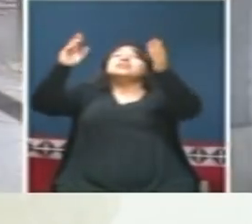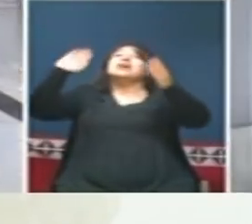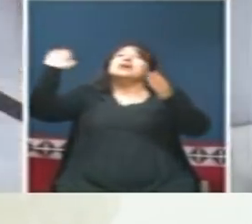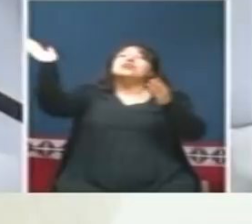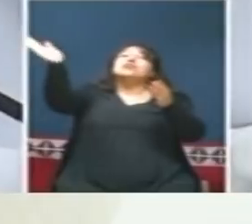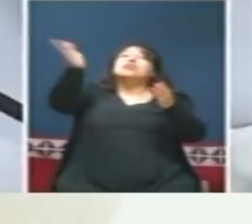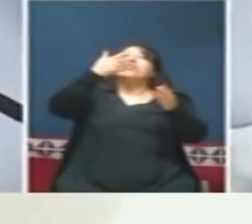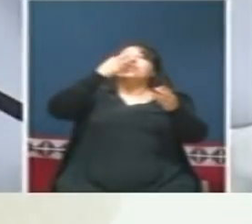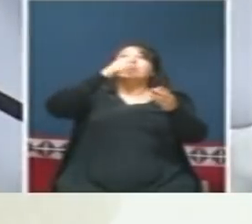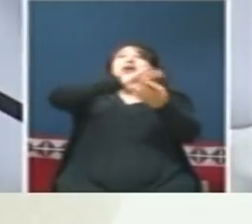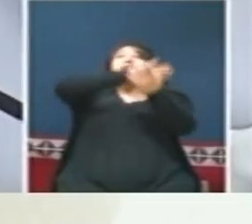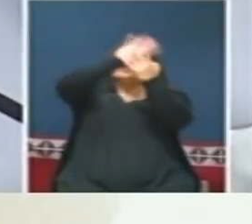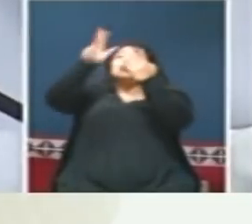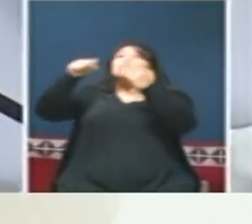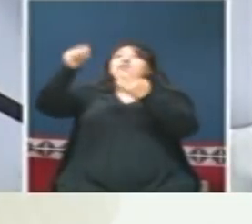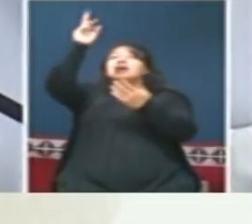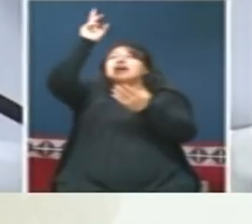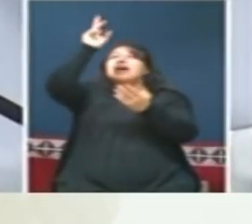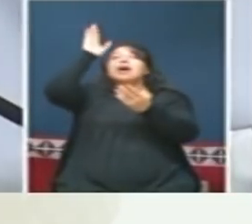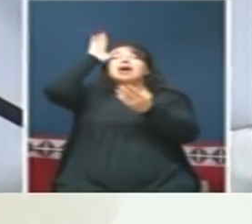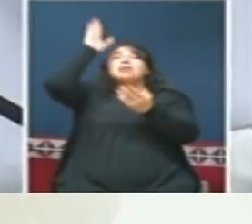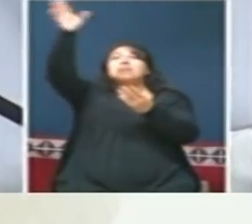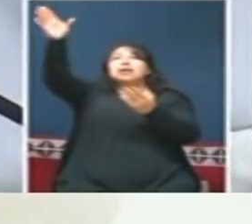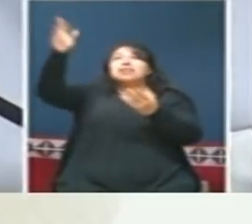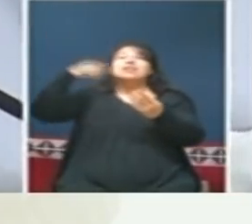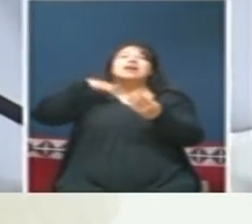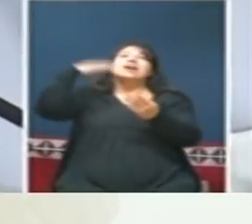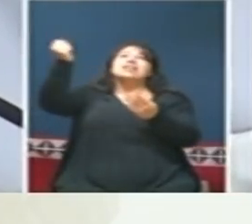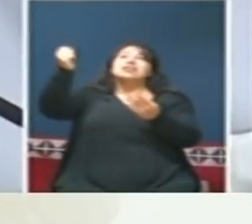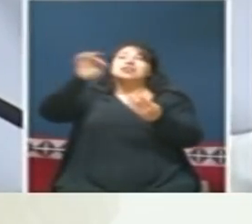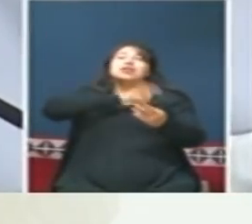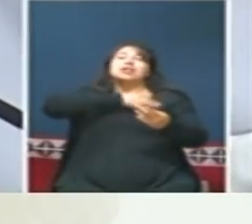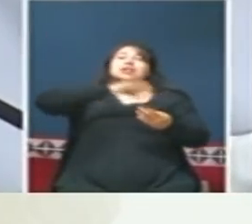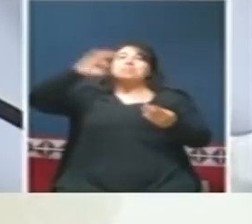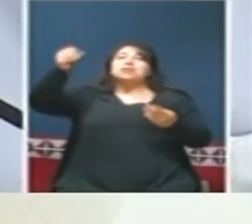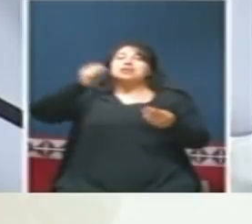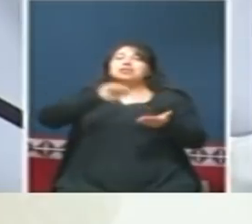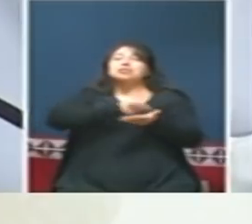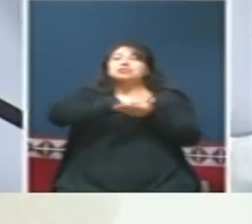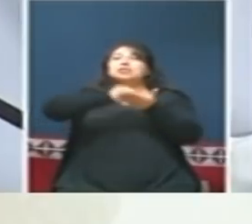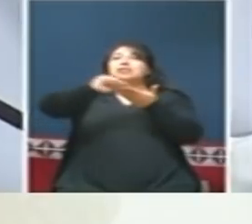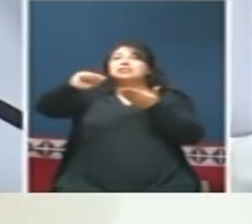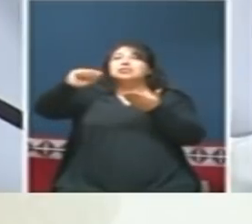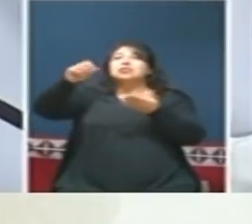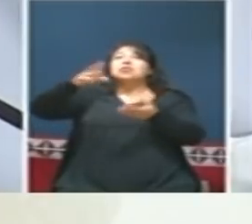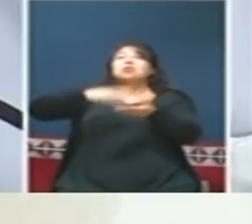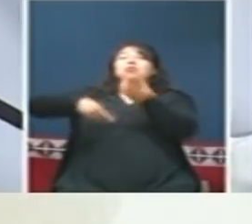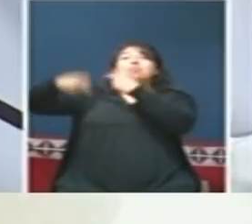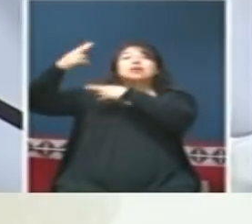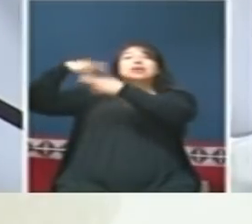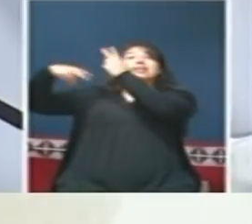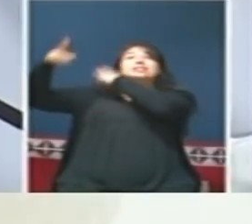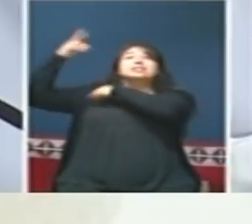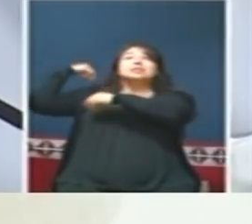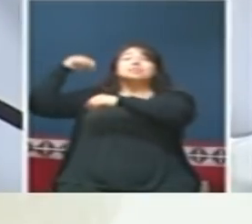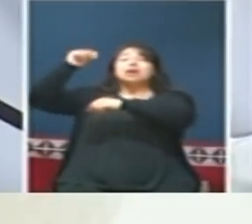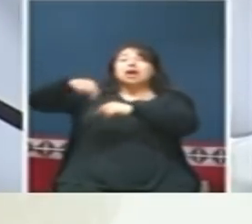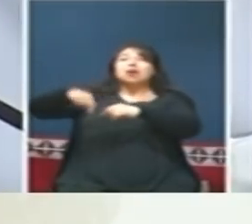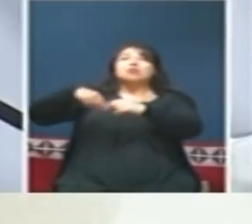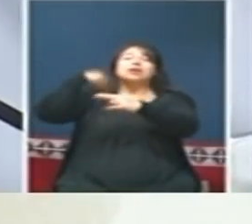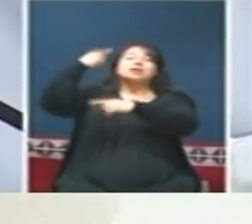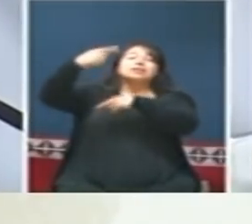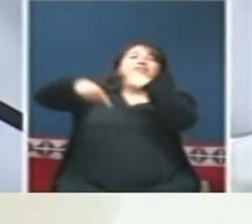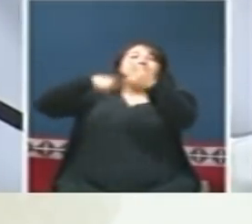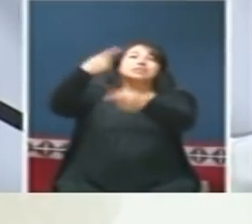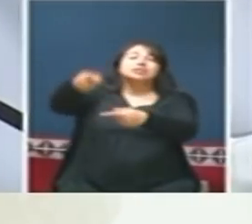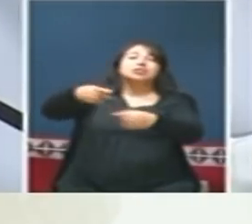gloria al Padre y al Hijo y al Espíritu Santo como era en el principio, ahora y siempre,